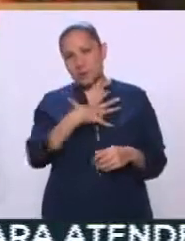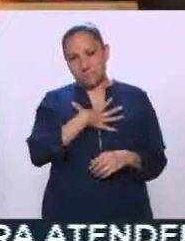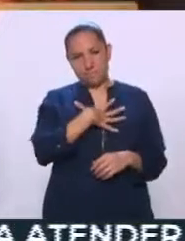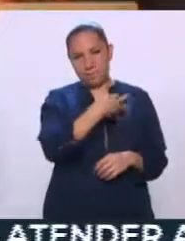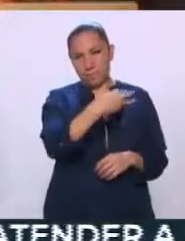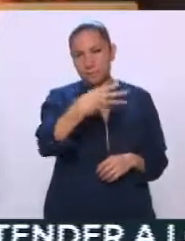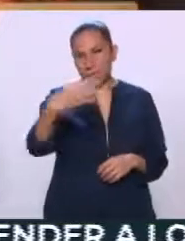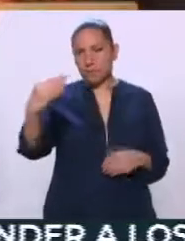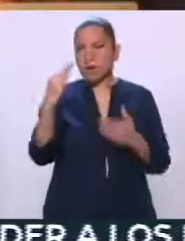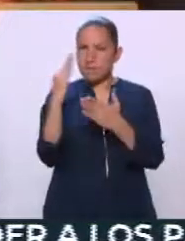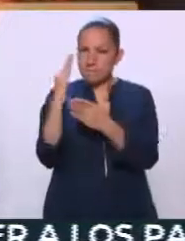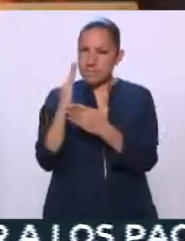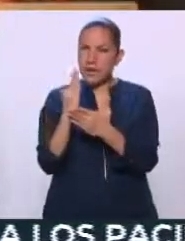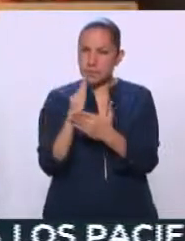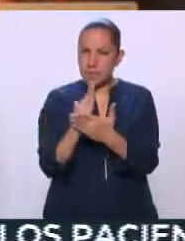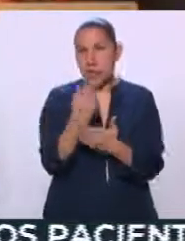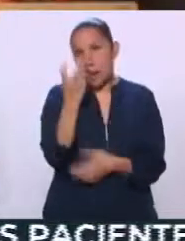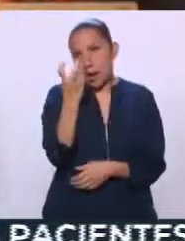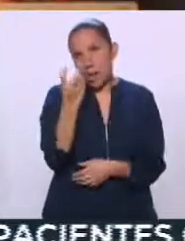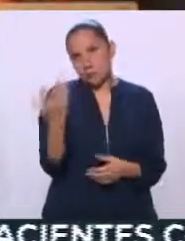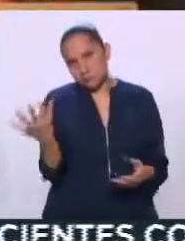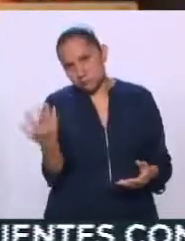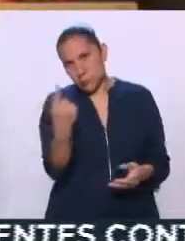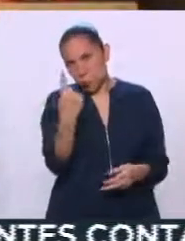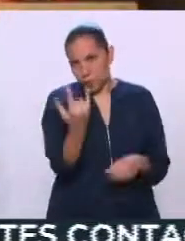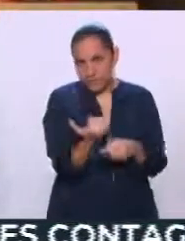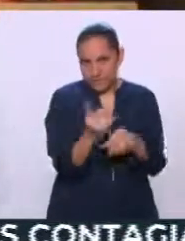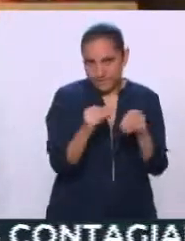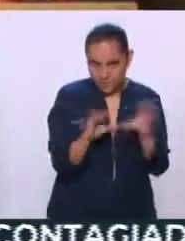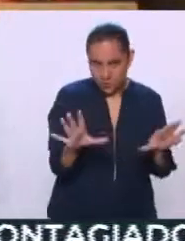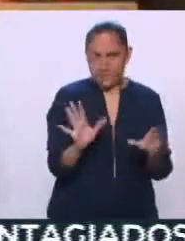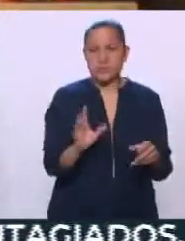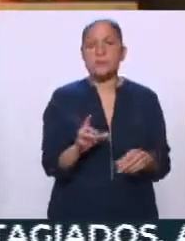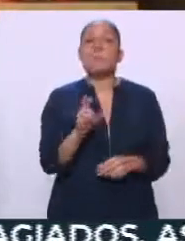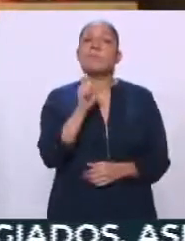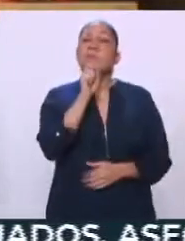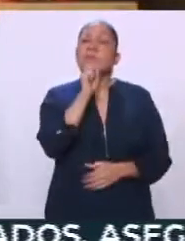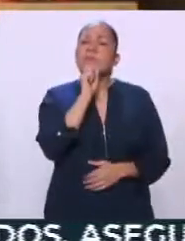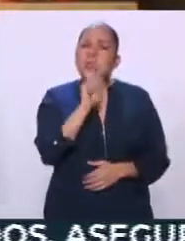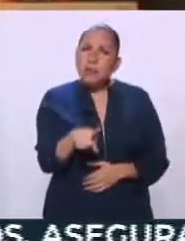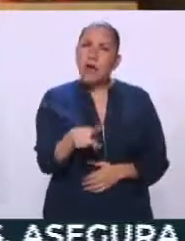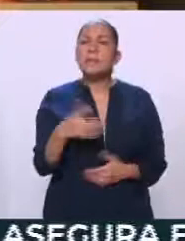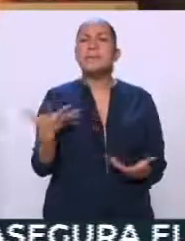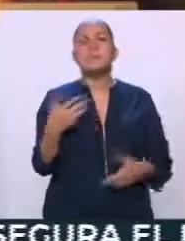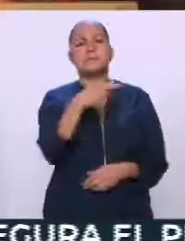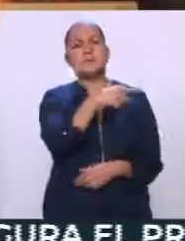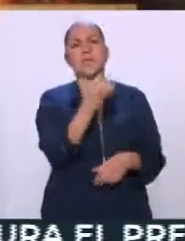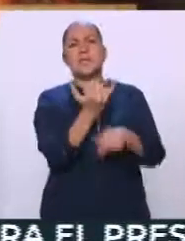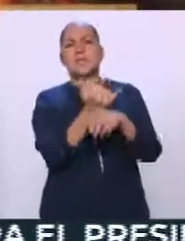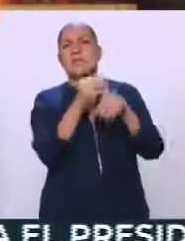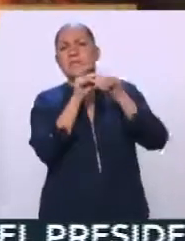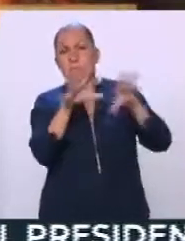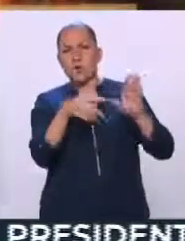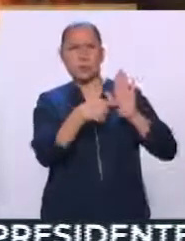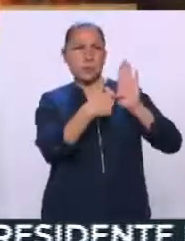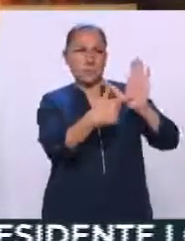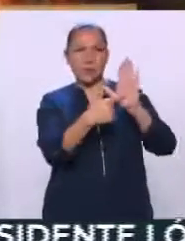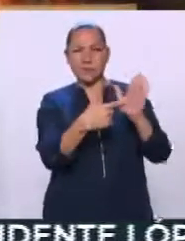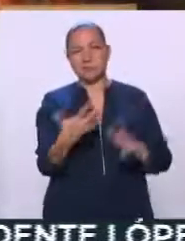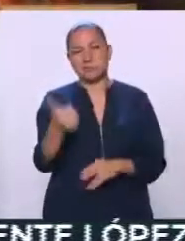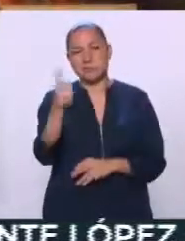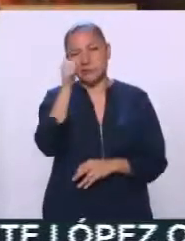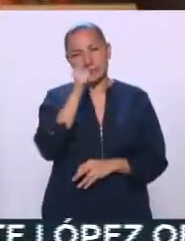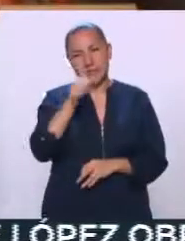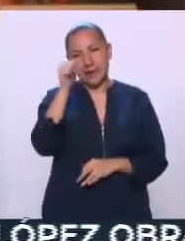es la primera noticia. Ahora también digo, pues siempre dan datos, normalmente cuando quieren golpear, en